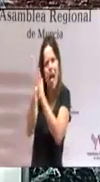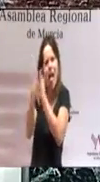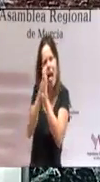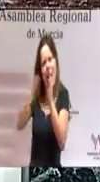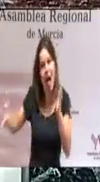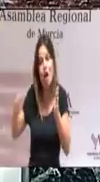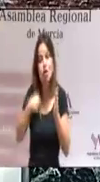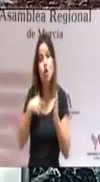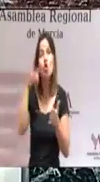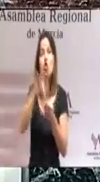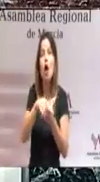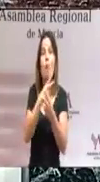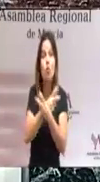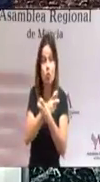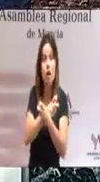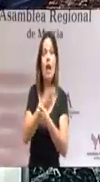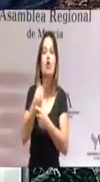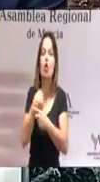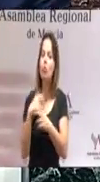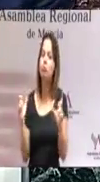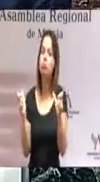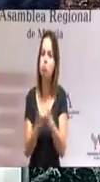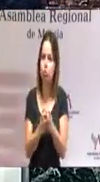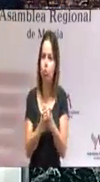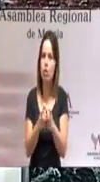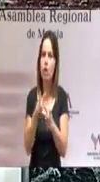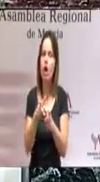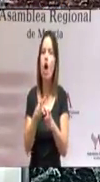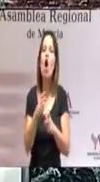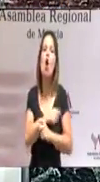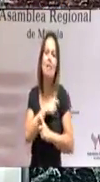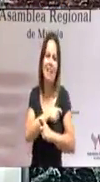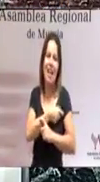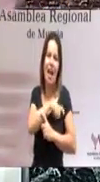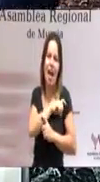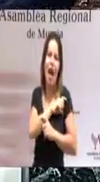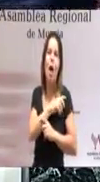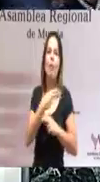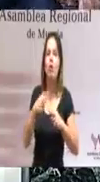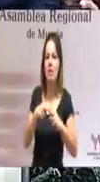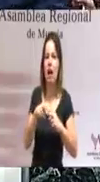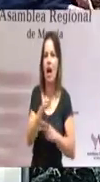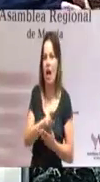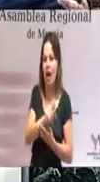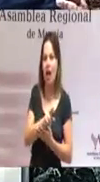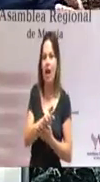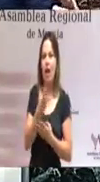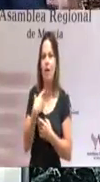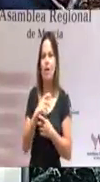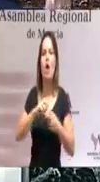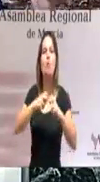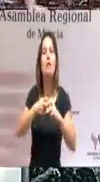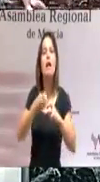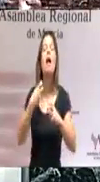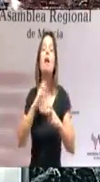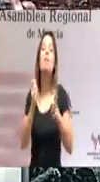yo he llegado a Bruselas y me he reunido con la comisaria de Política Regional, el departamento con